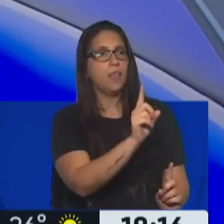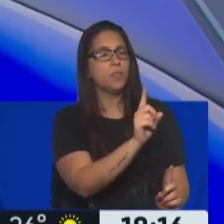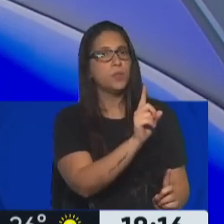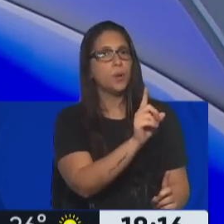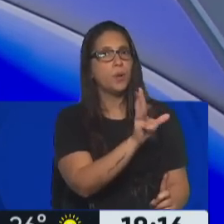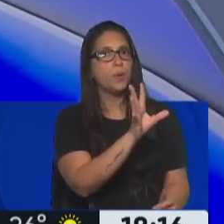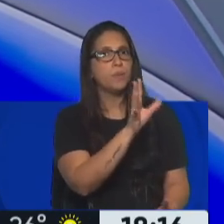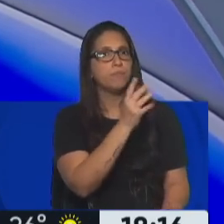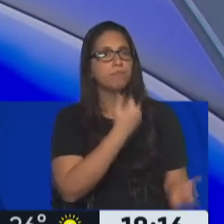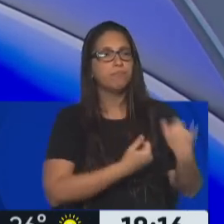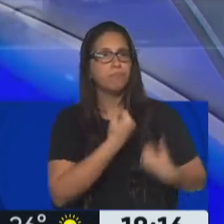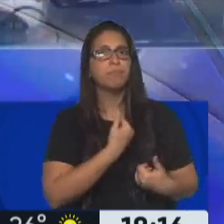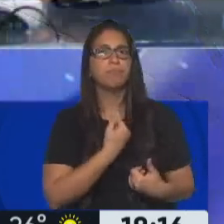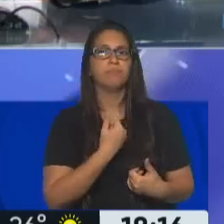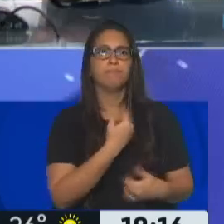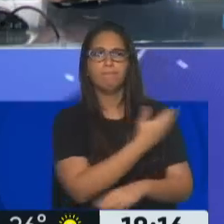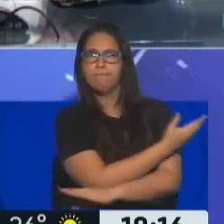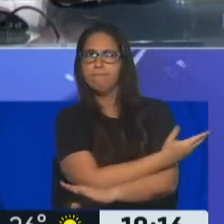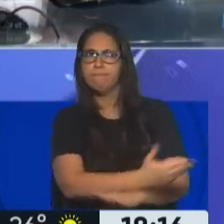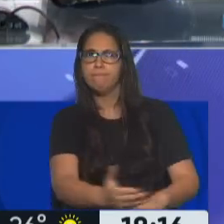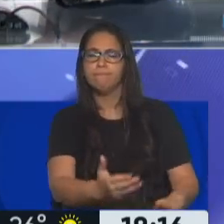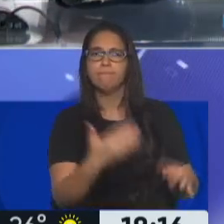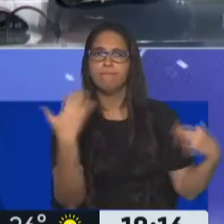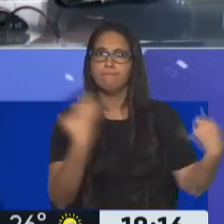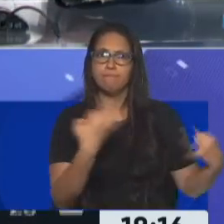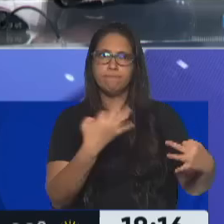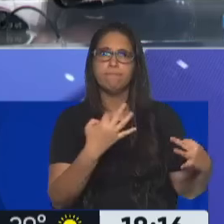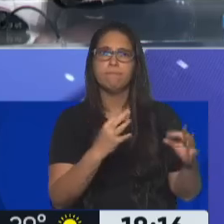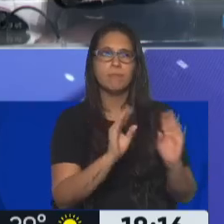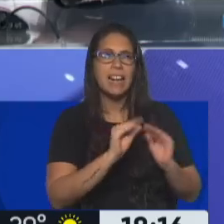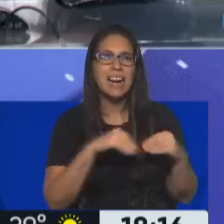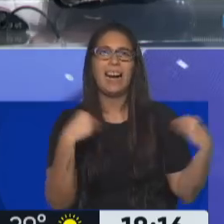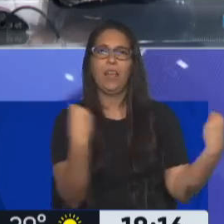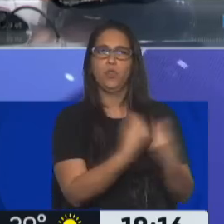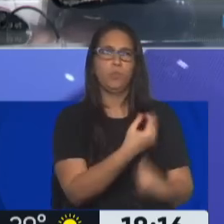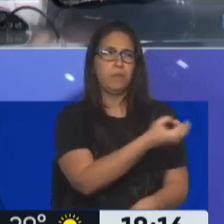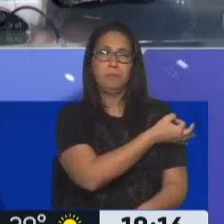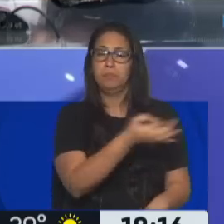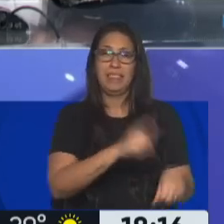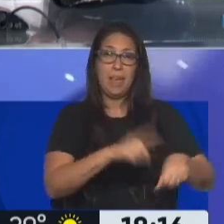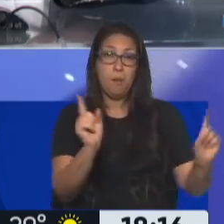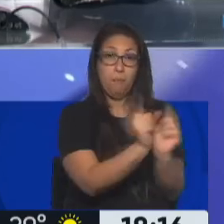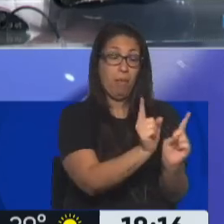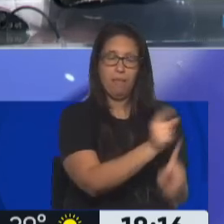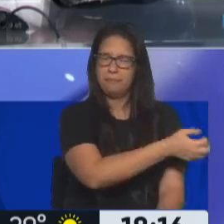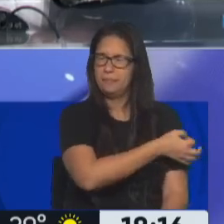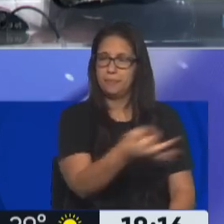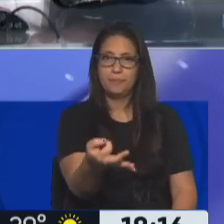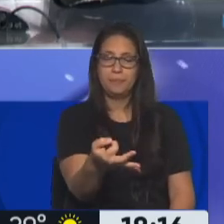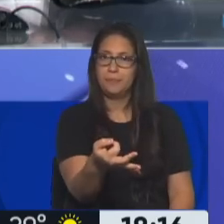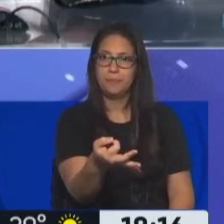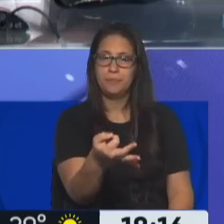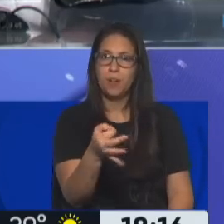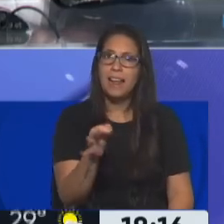más allá de lo completo que es y de lo bien que resume la situación en tan poquito tiempo para hacer algo tan intrincado